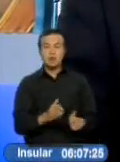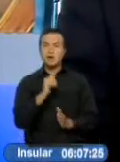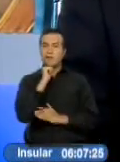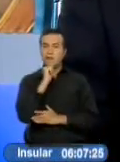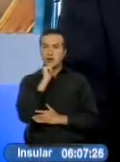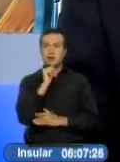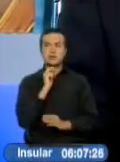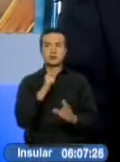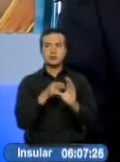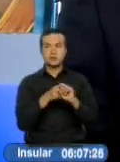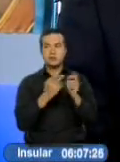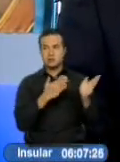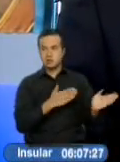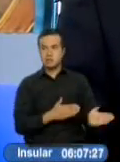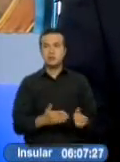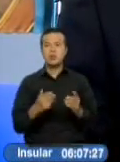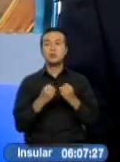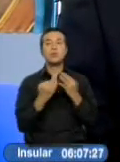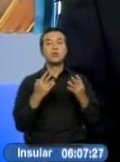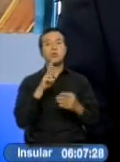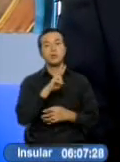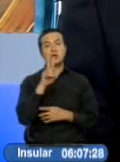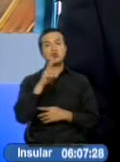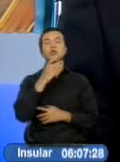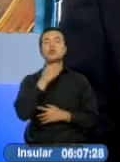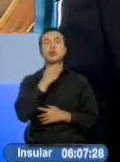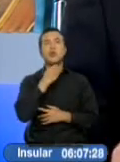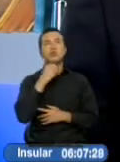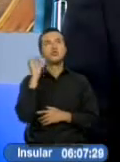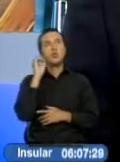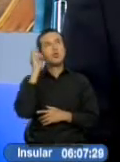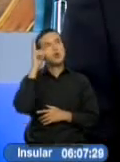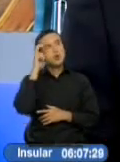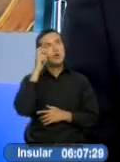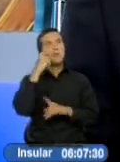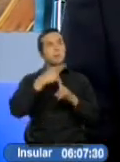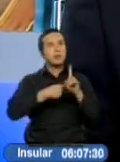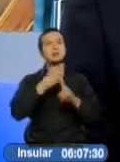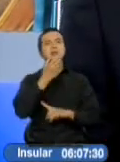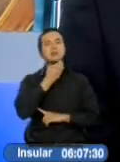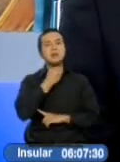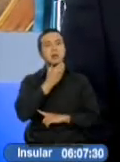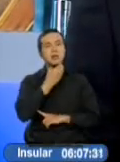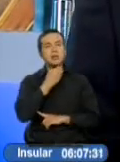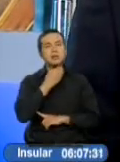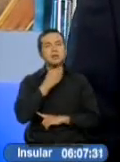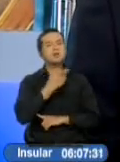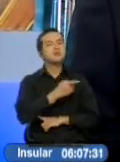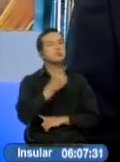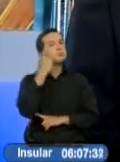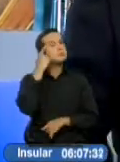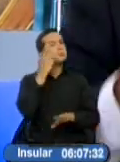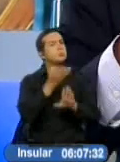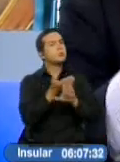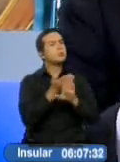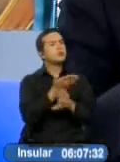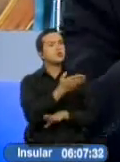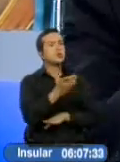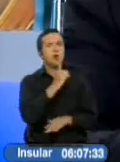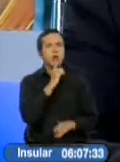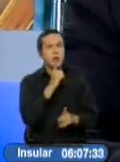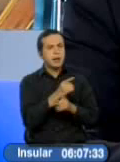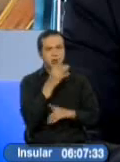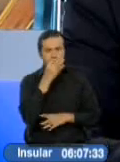participar, está establecido, si no me equivoco, para el 22 de agosto o para el mes de agosto, ¿cuáles son las propuestas